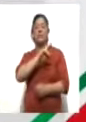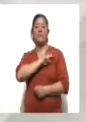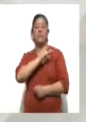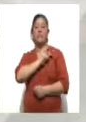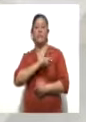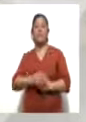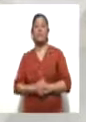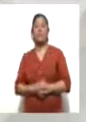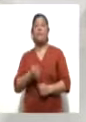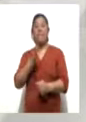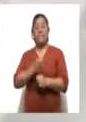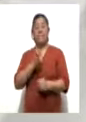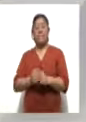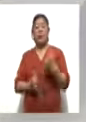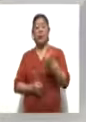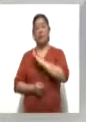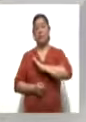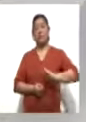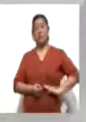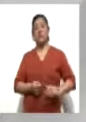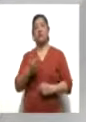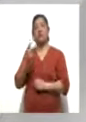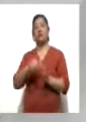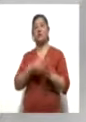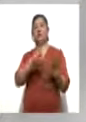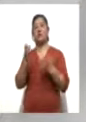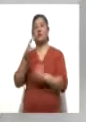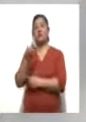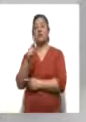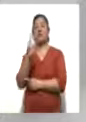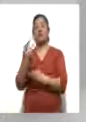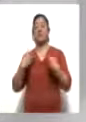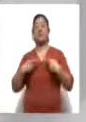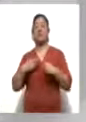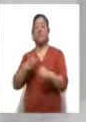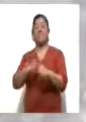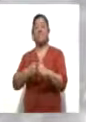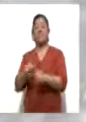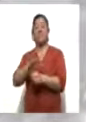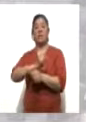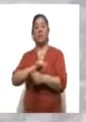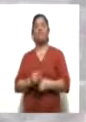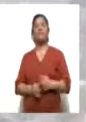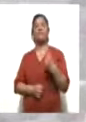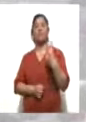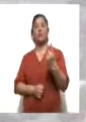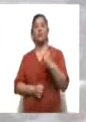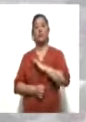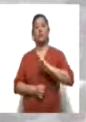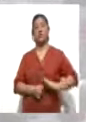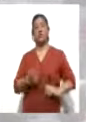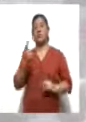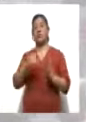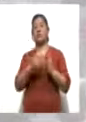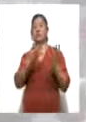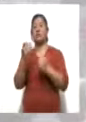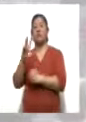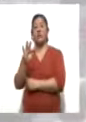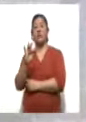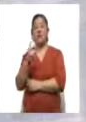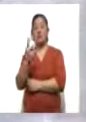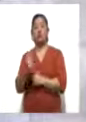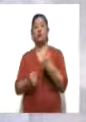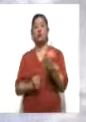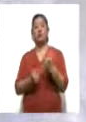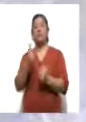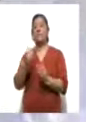privado. Hasta este momento, Tlaxcala registra 2.978 casos, Apizaco 1.942,